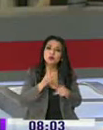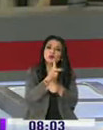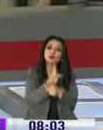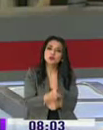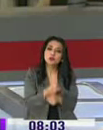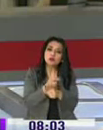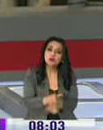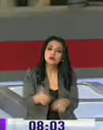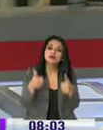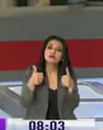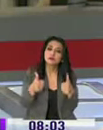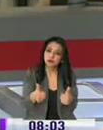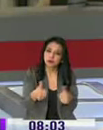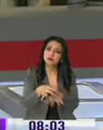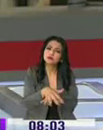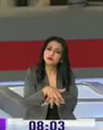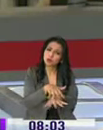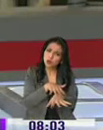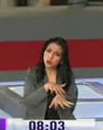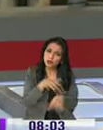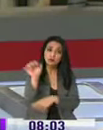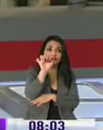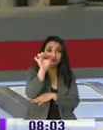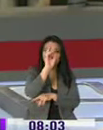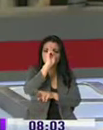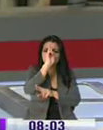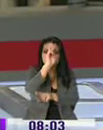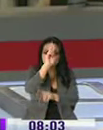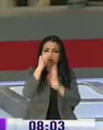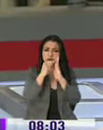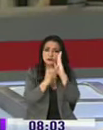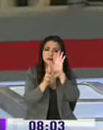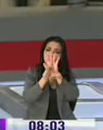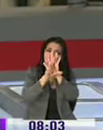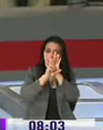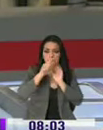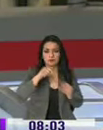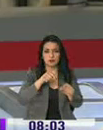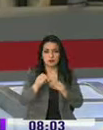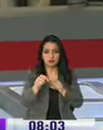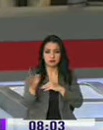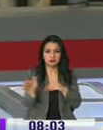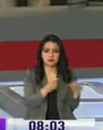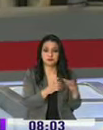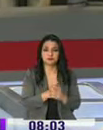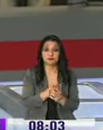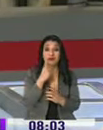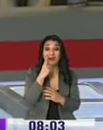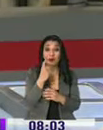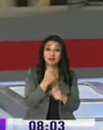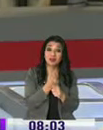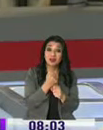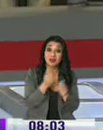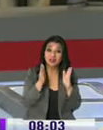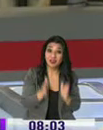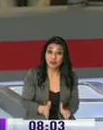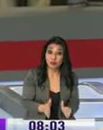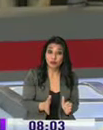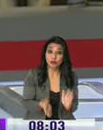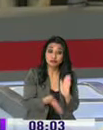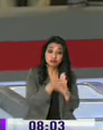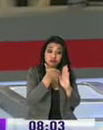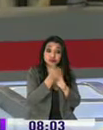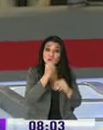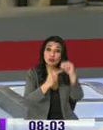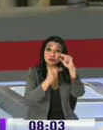van a salir bien y despacio, ¿no? Hay que respetar la normativa pendiente. Un obrero de la construcción murió aplastado por